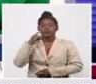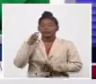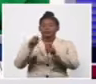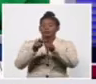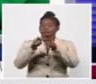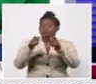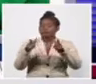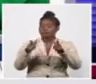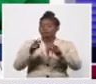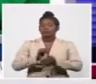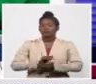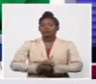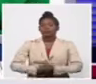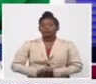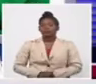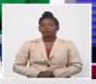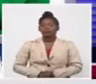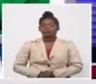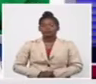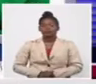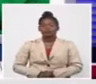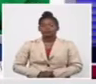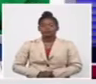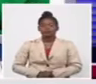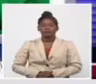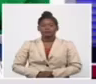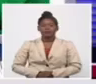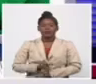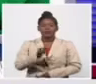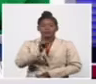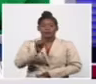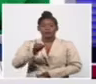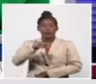los últimos 6 días de casos autóctonos,